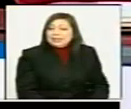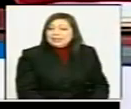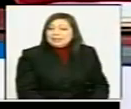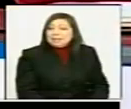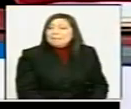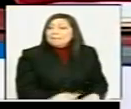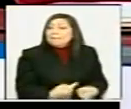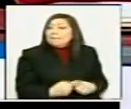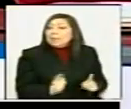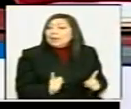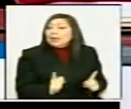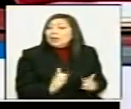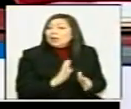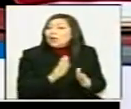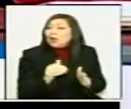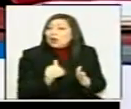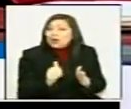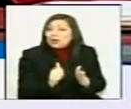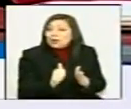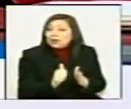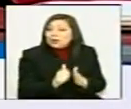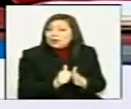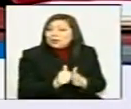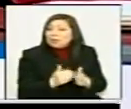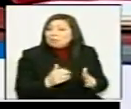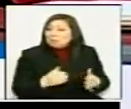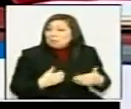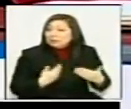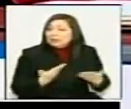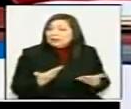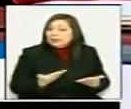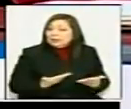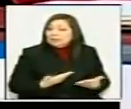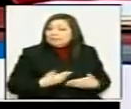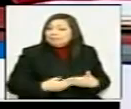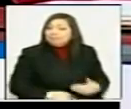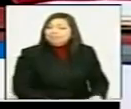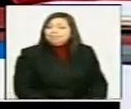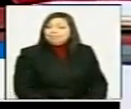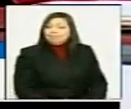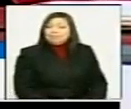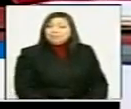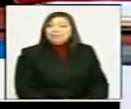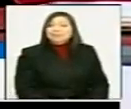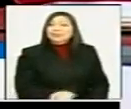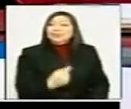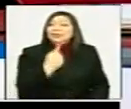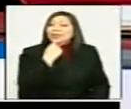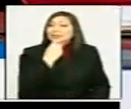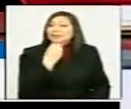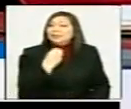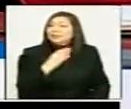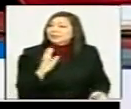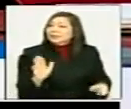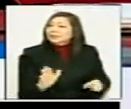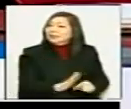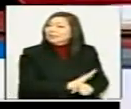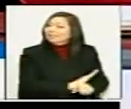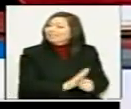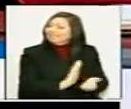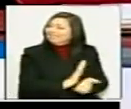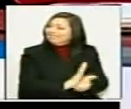Pero todos los elementos de prueba que hoy día tenemos nos dicen totalmente lo